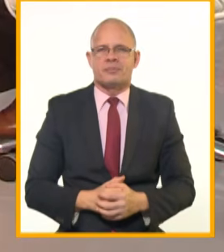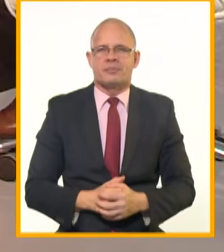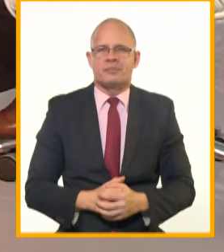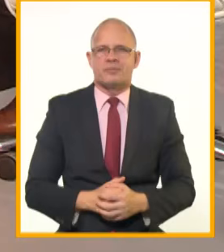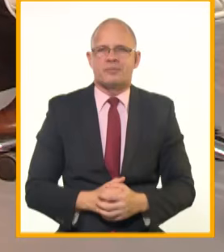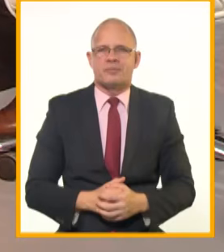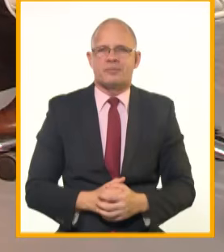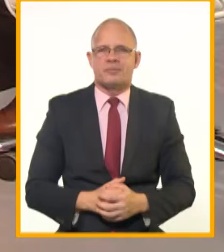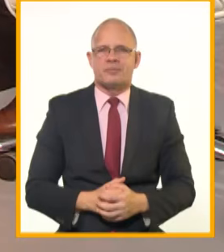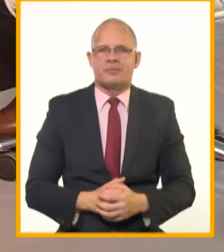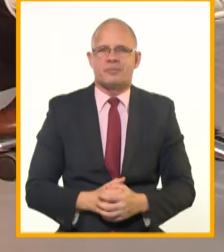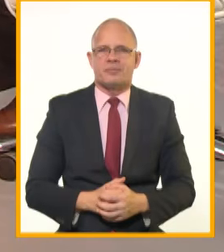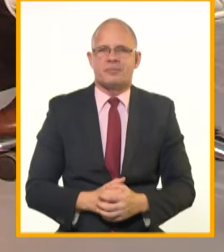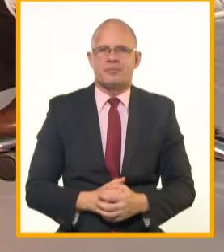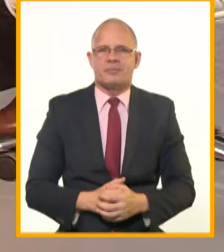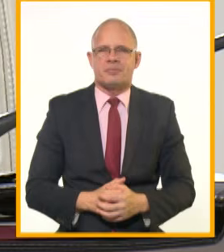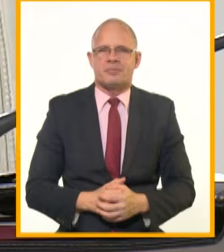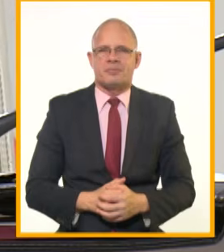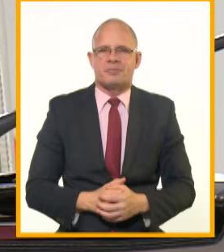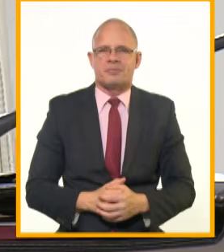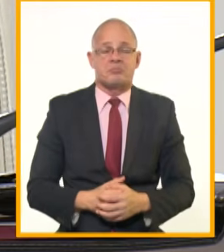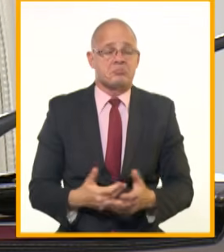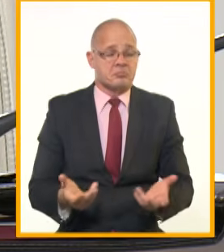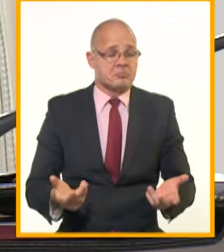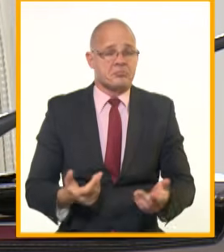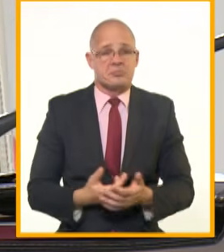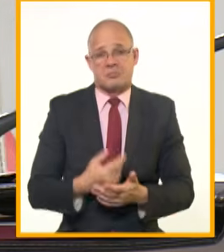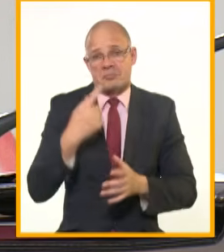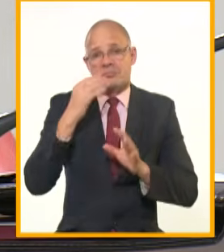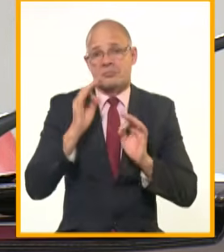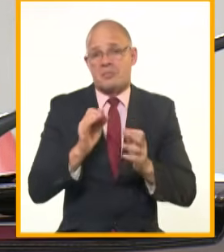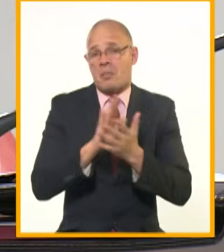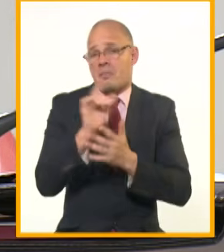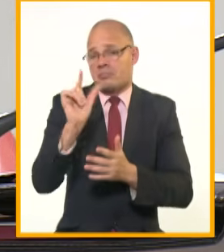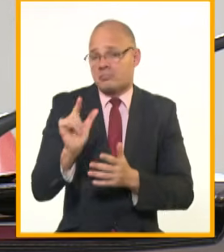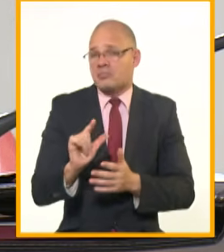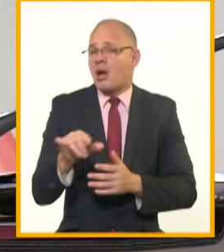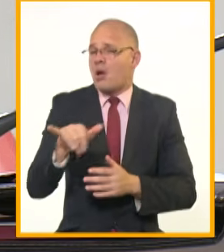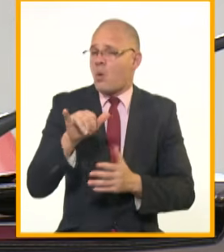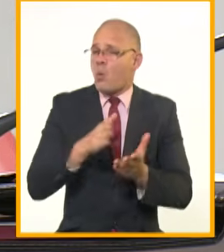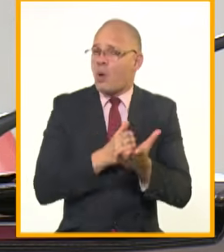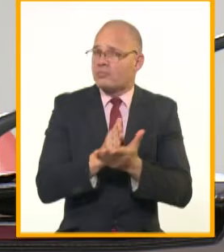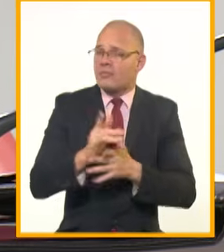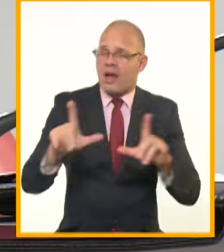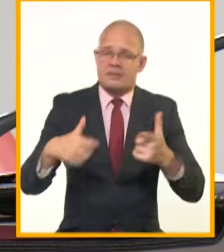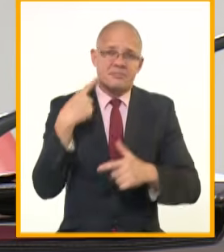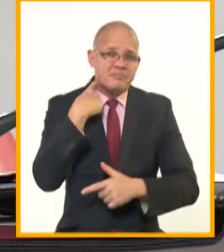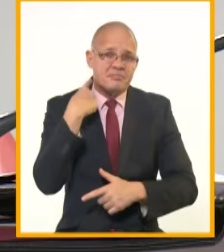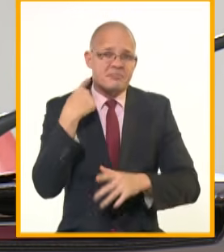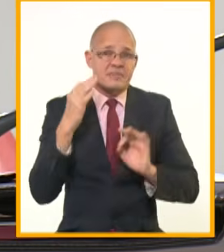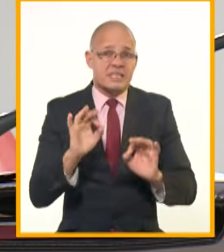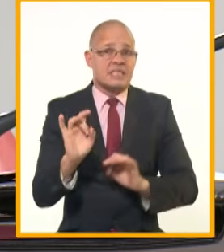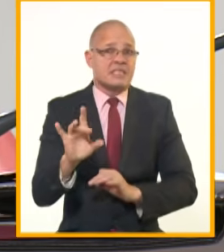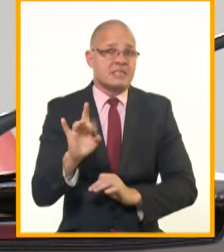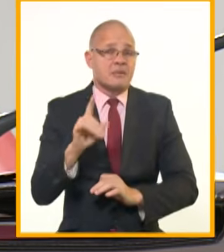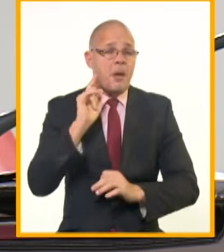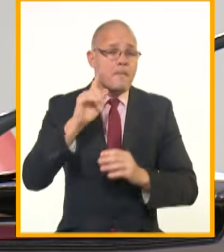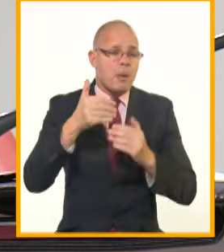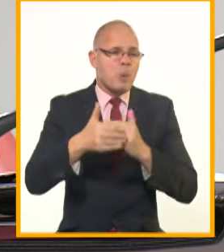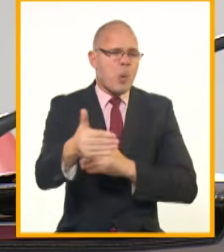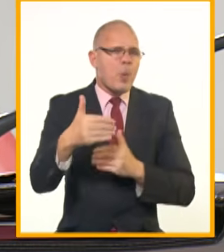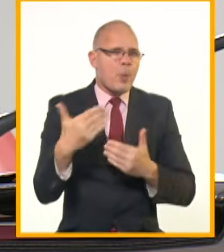Bueno, y Mayabeque no solo está festejando lo hecho en estos 15 años, está mirando hacia el futuro,